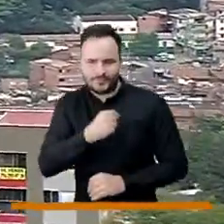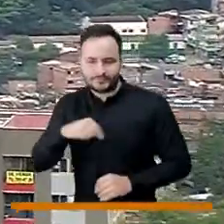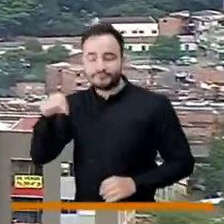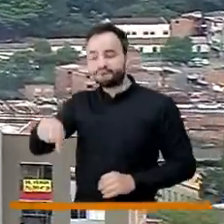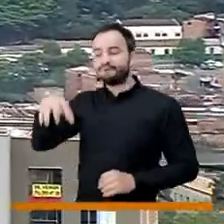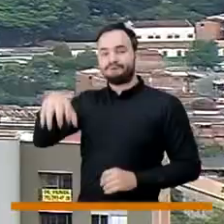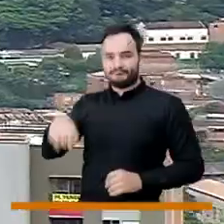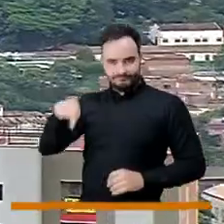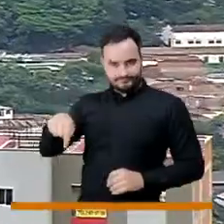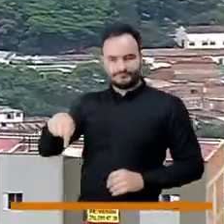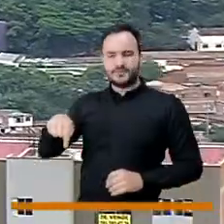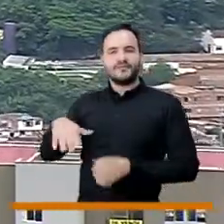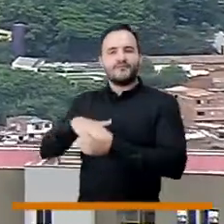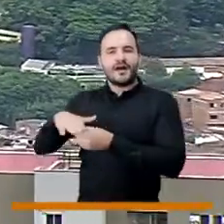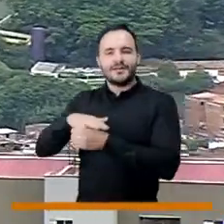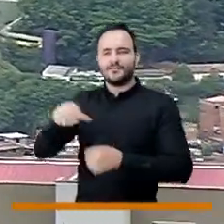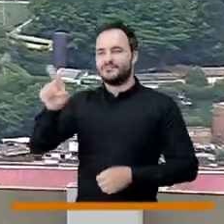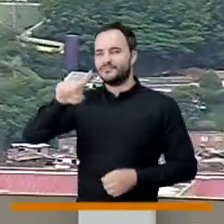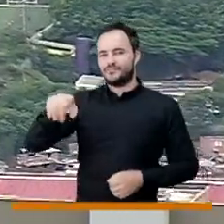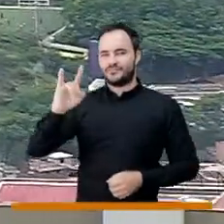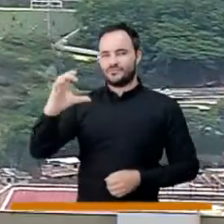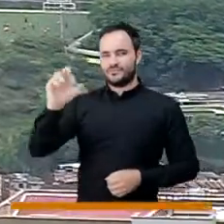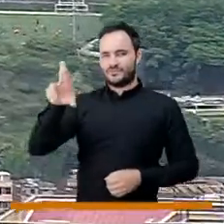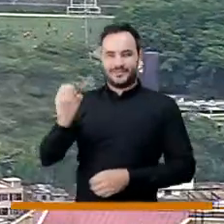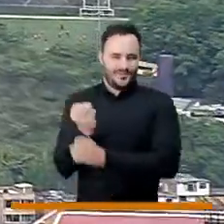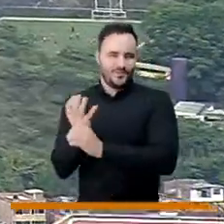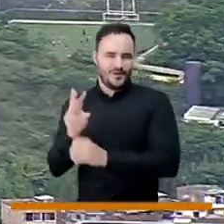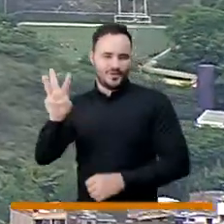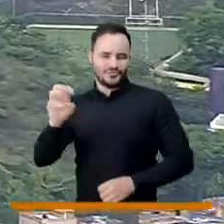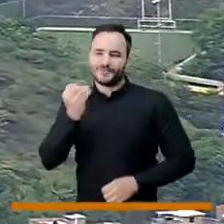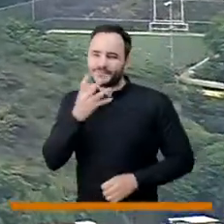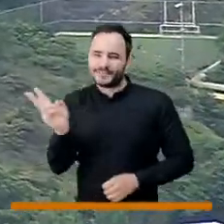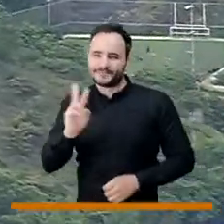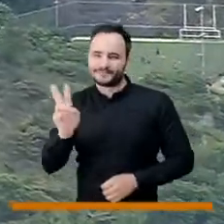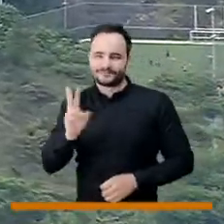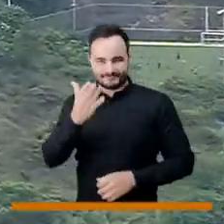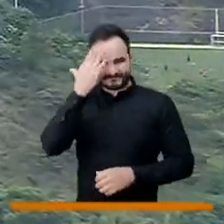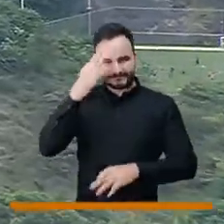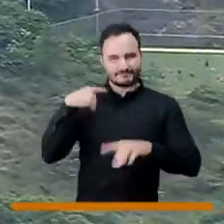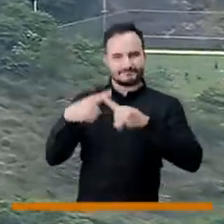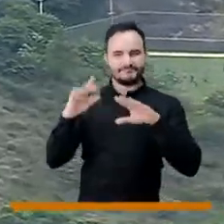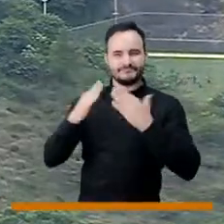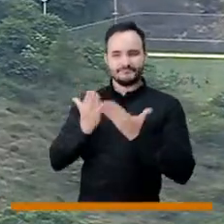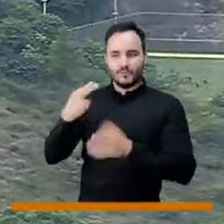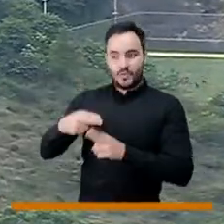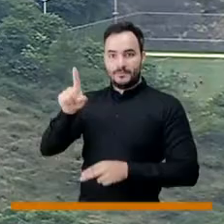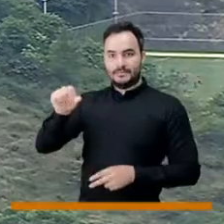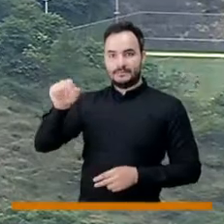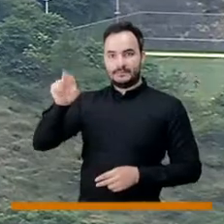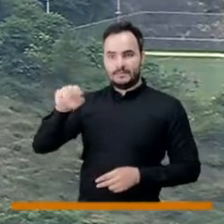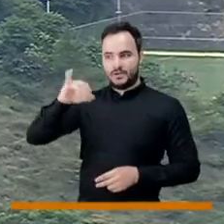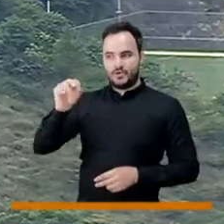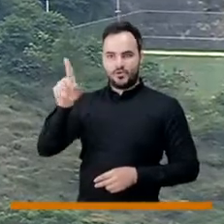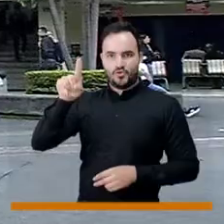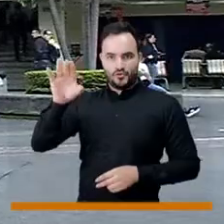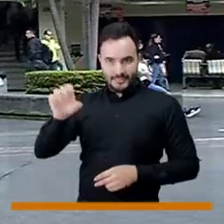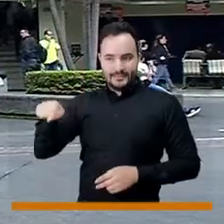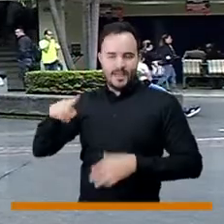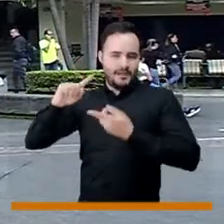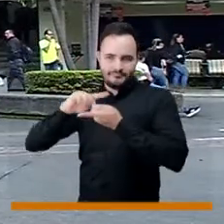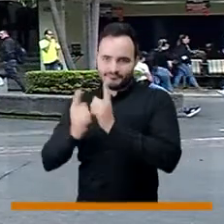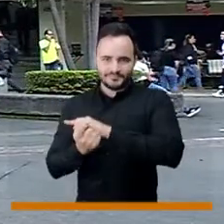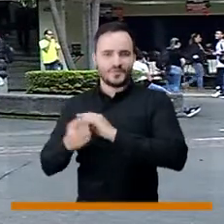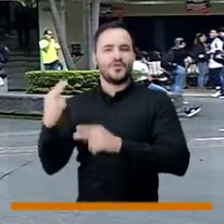de élite m en el barrio sucre como 18 villahermosa donde antes era el colegio sant san jose y ahora funciona